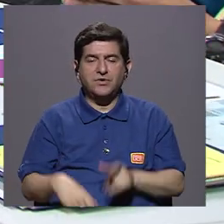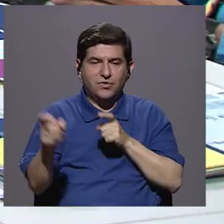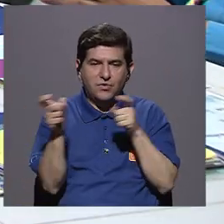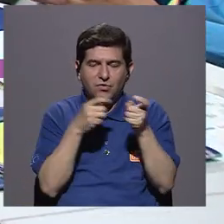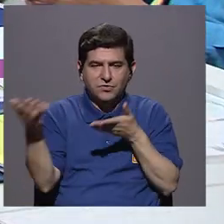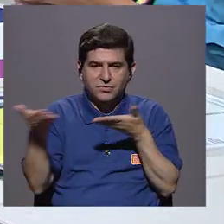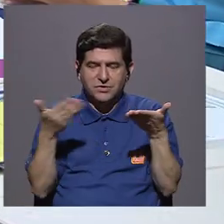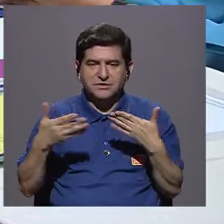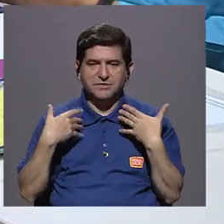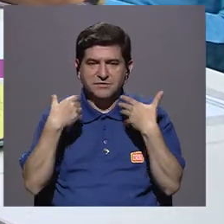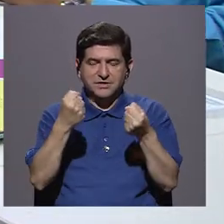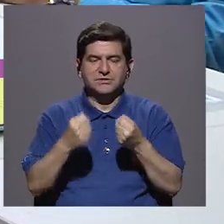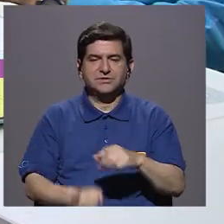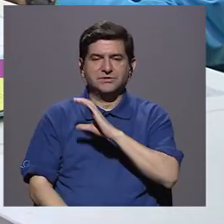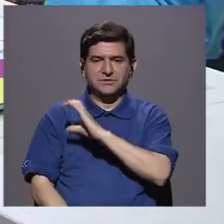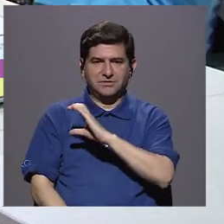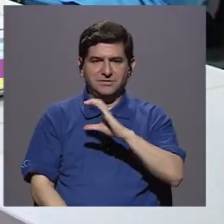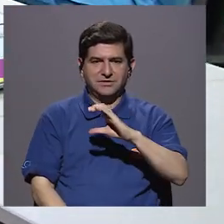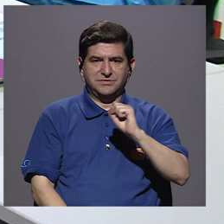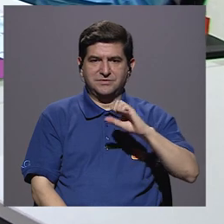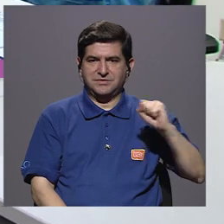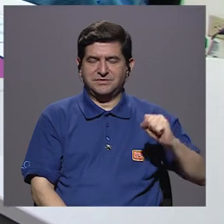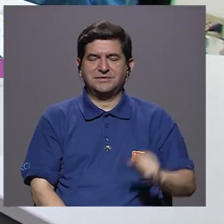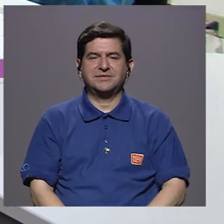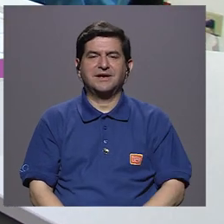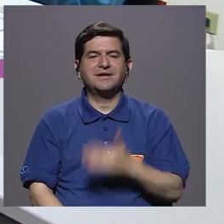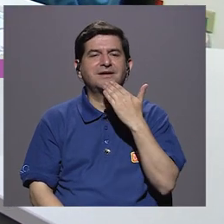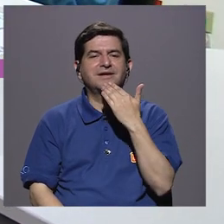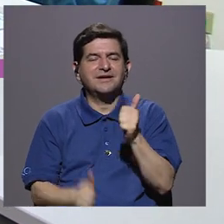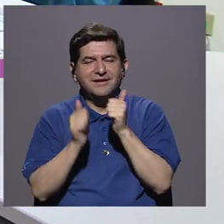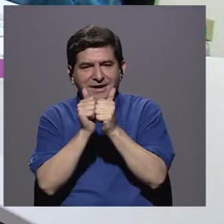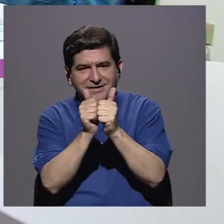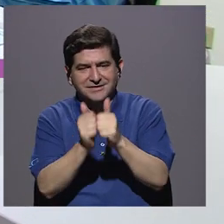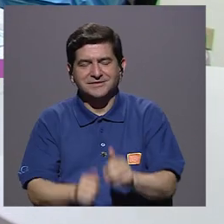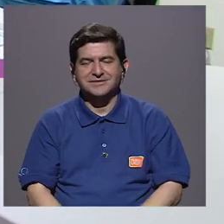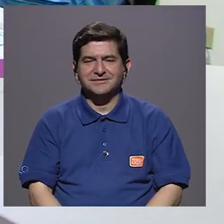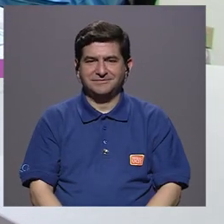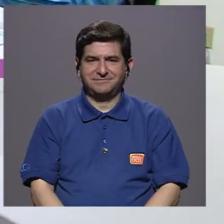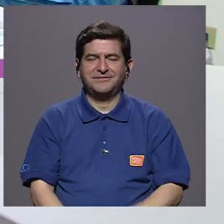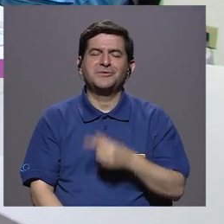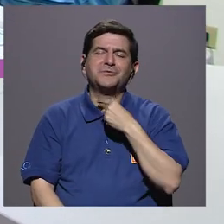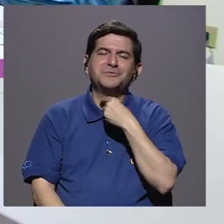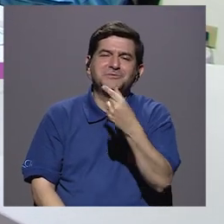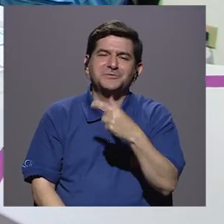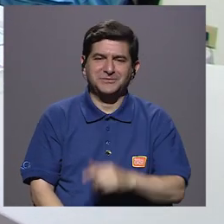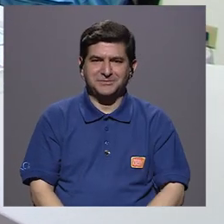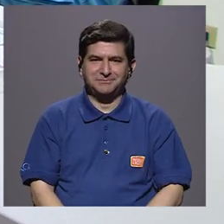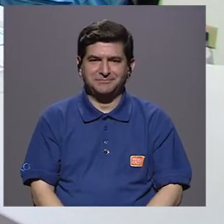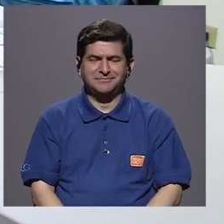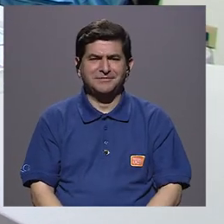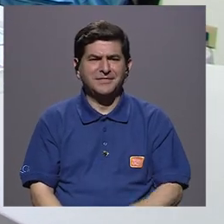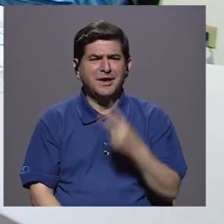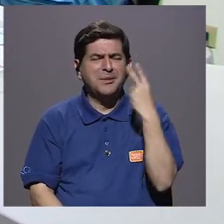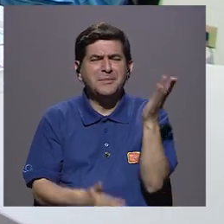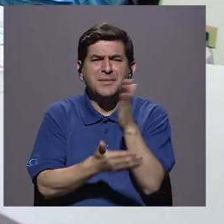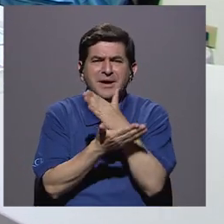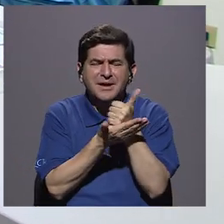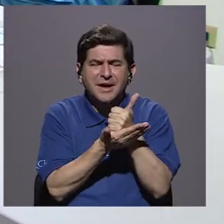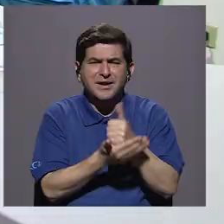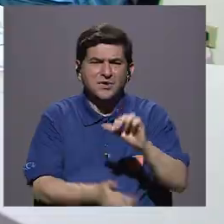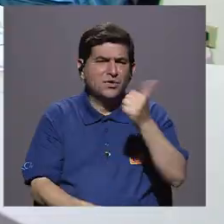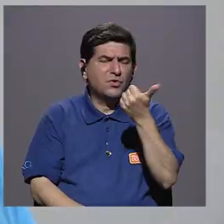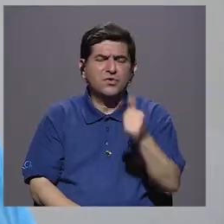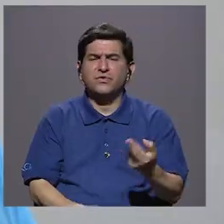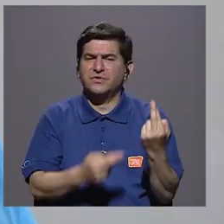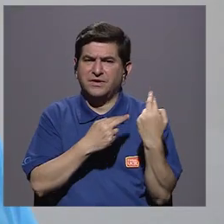de Servicios de Salud de la Caja. Gracias nuevamente por estar acá con nosotros. Muchas gracias, Gabriela. Con mucho gusto. Me gustaría que pudiéramos ver algunos de los otros